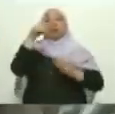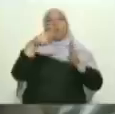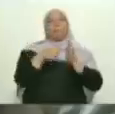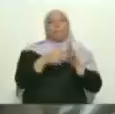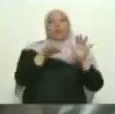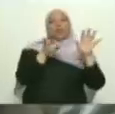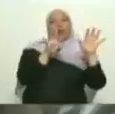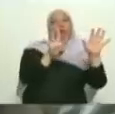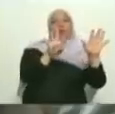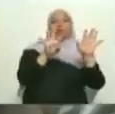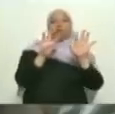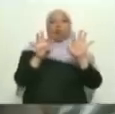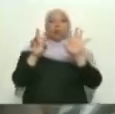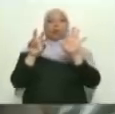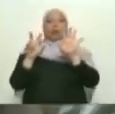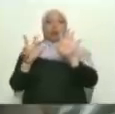1998.